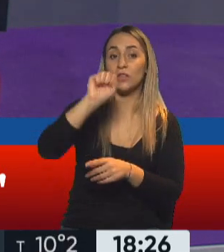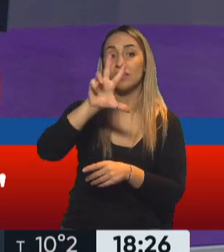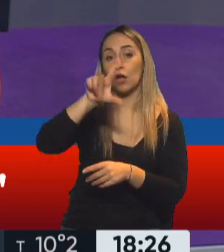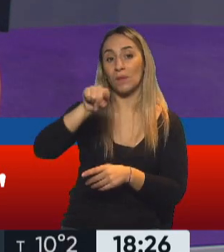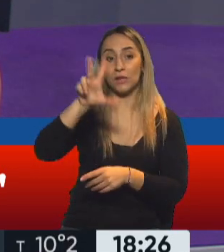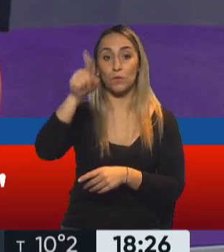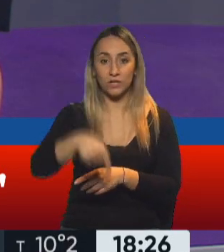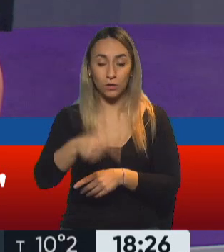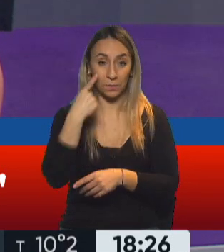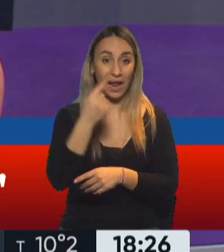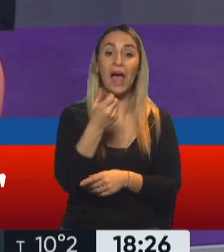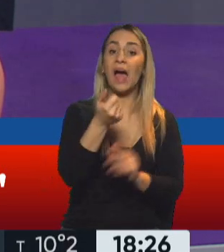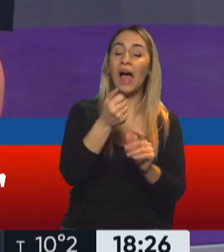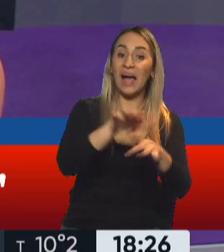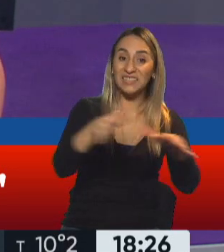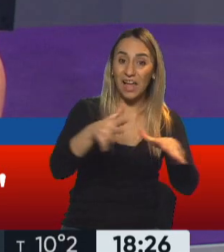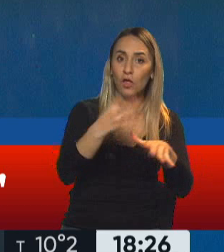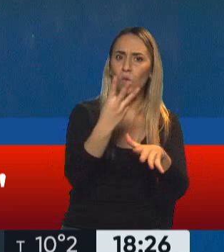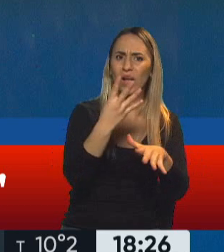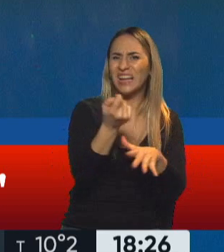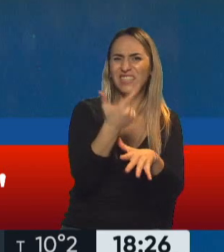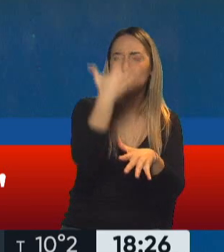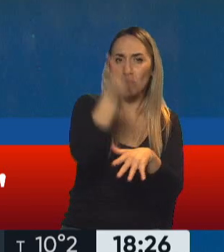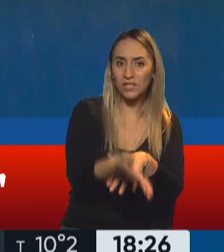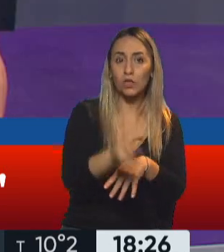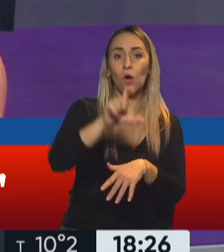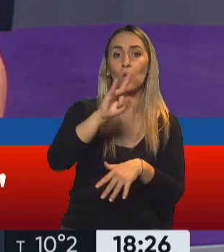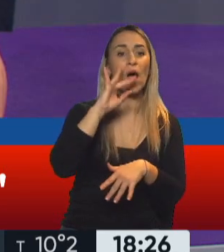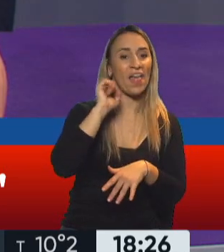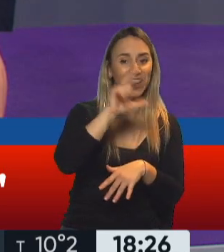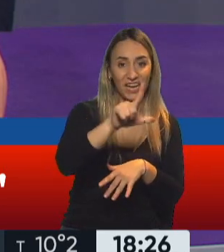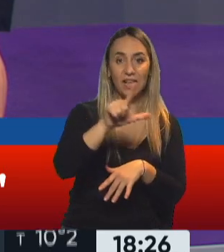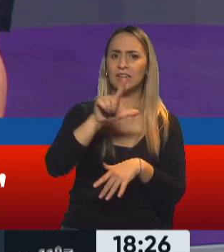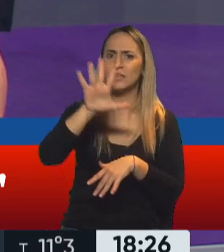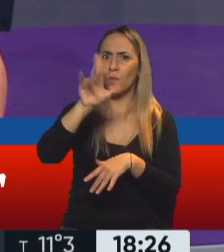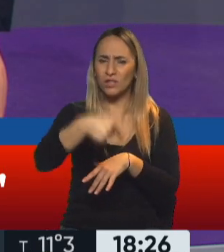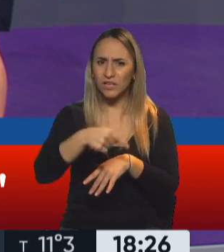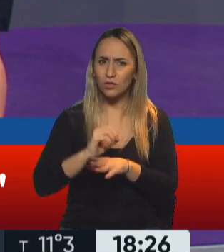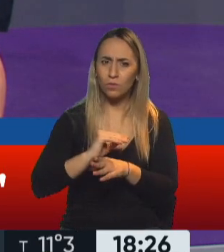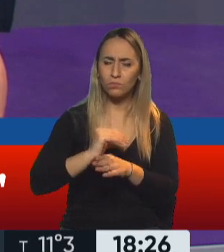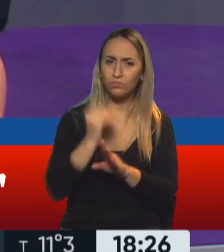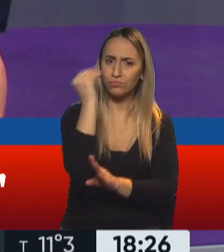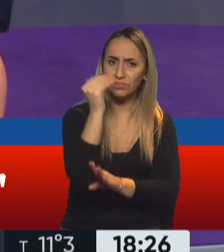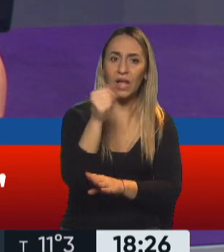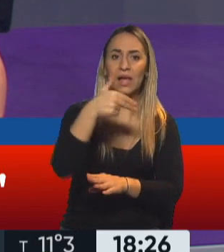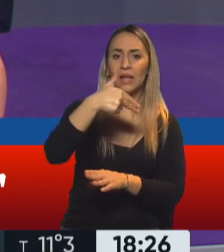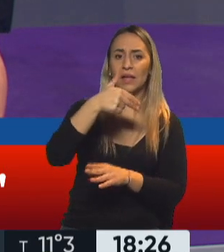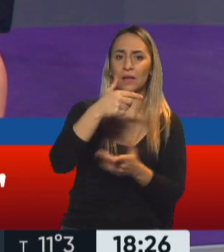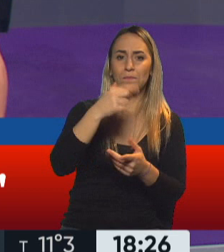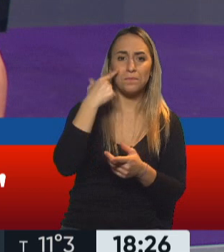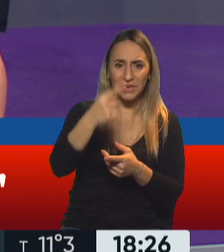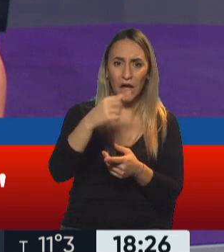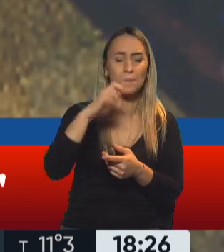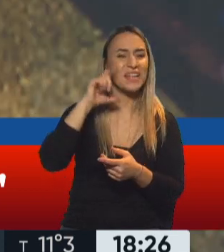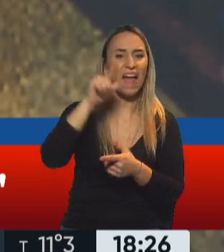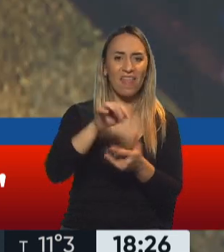cuánto aumentó el asado, casi un 5%. Cuadril un 6%. Nalga lo mismo. Fíjate la carne picada. Lo más cruel de toda esta situación, que los